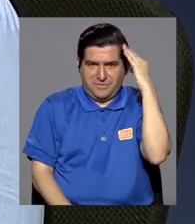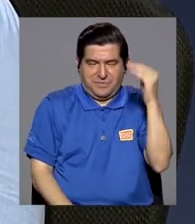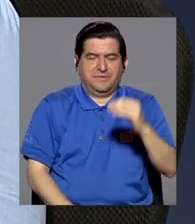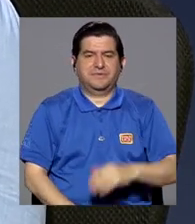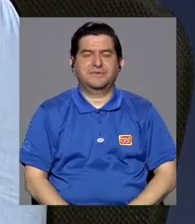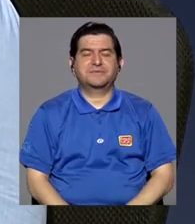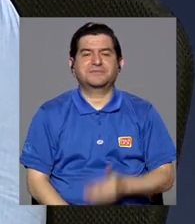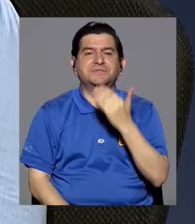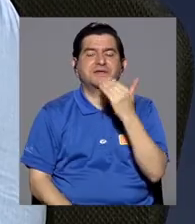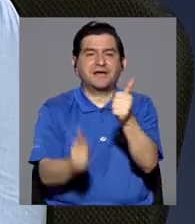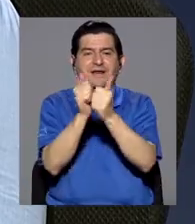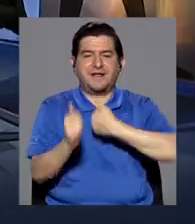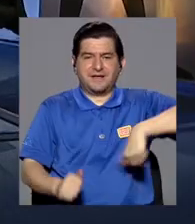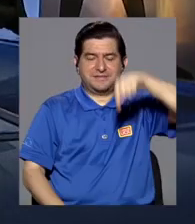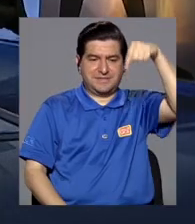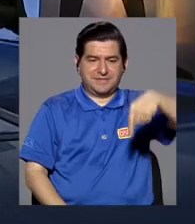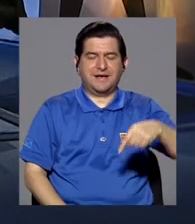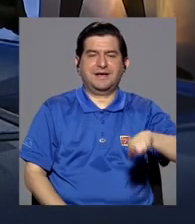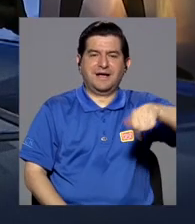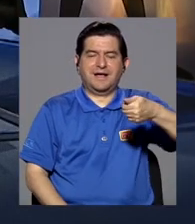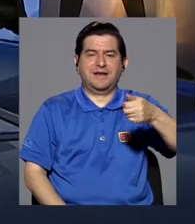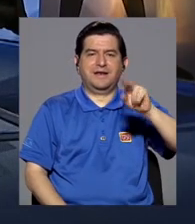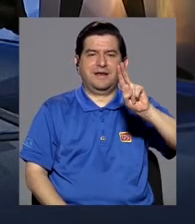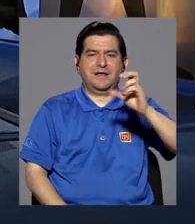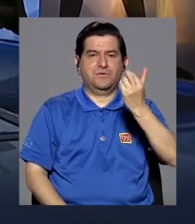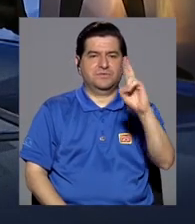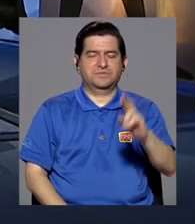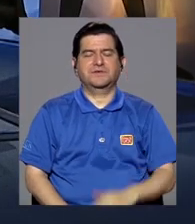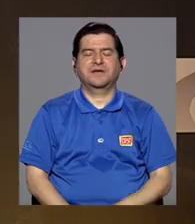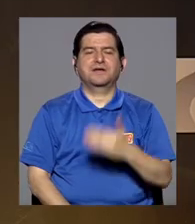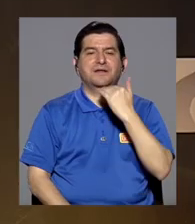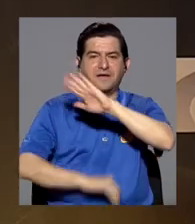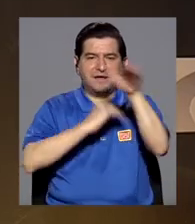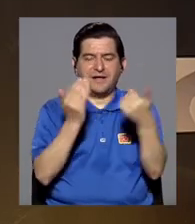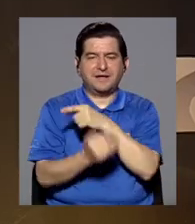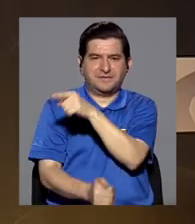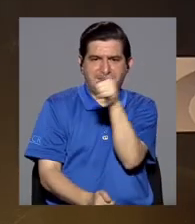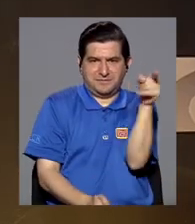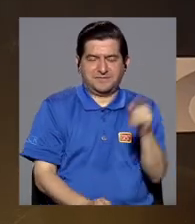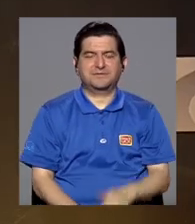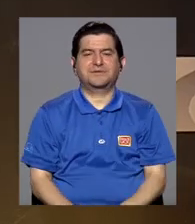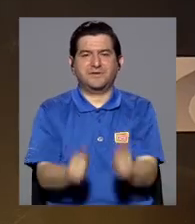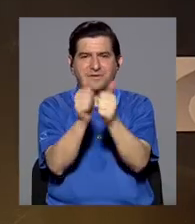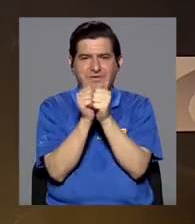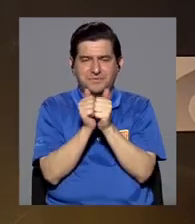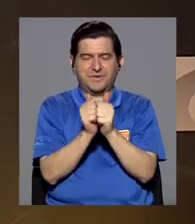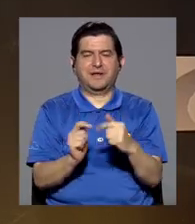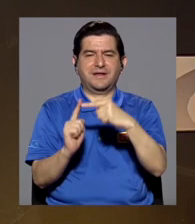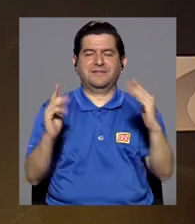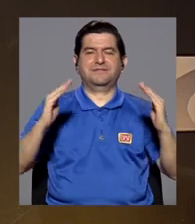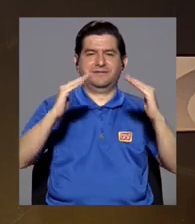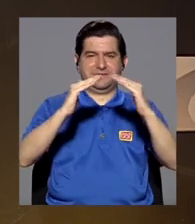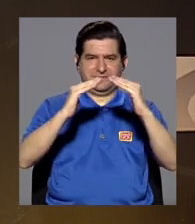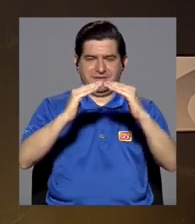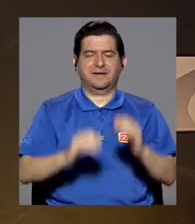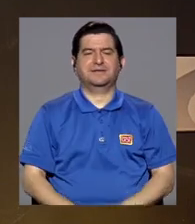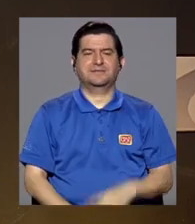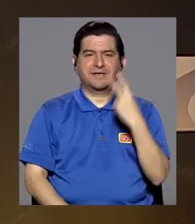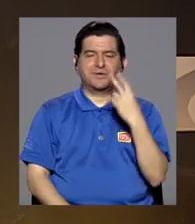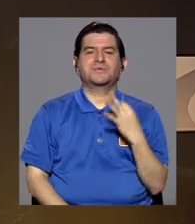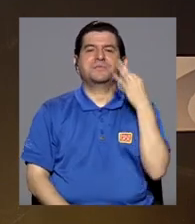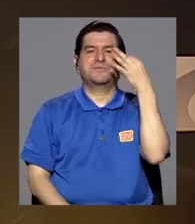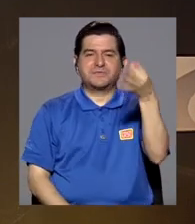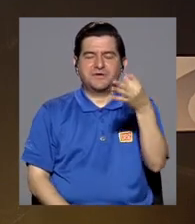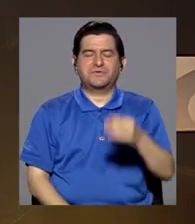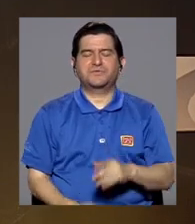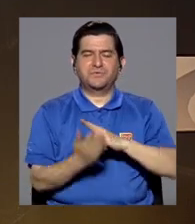gracias por acompañarnos acá en canal user y muchas gracias a todos ustedes por acompañarnos desde sus hogares nos vemos en